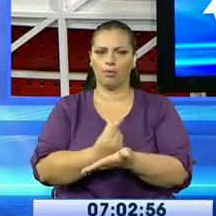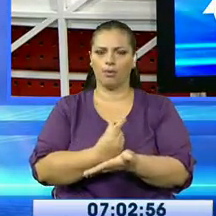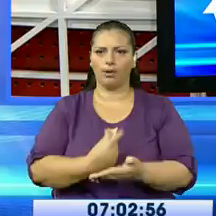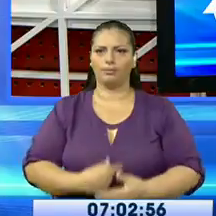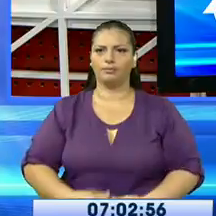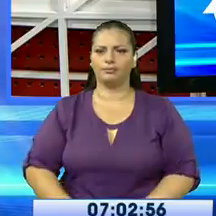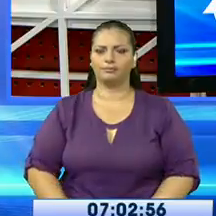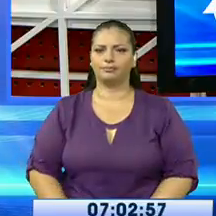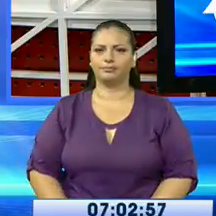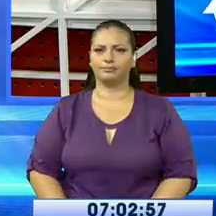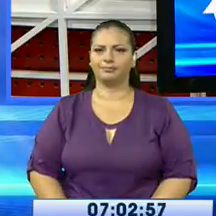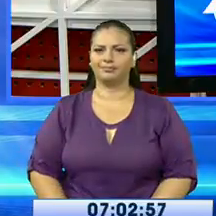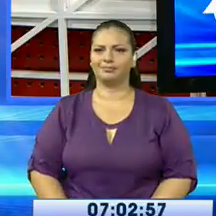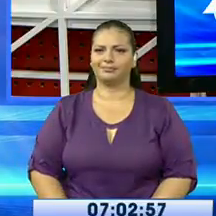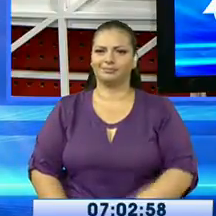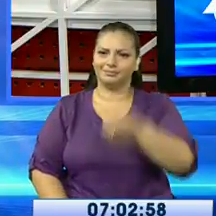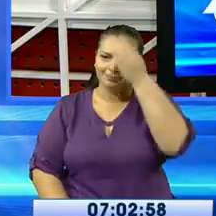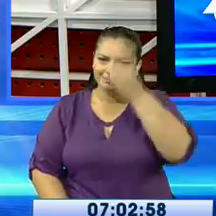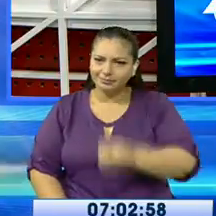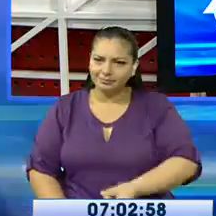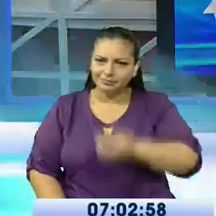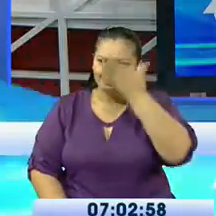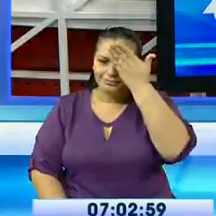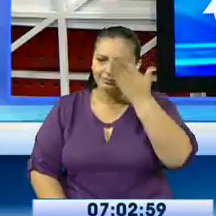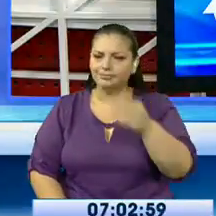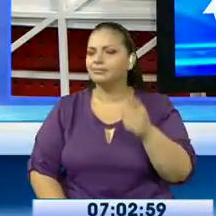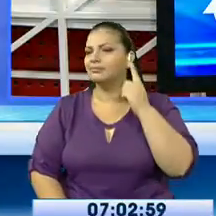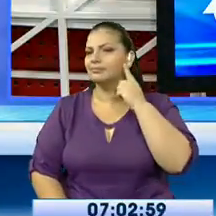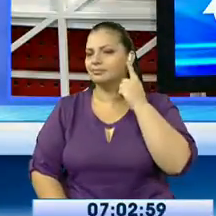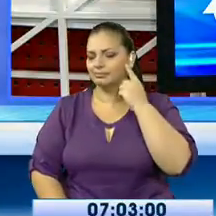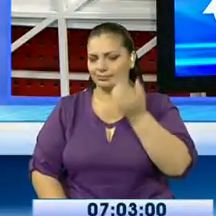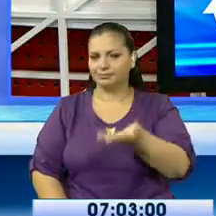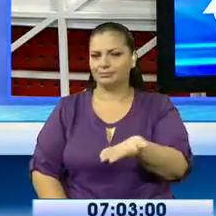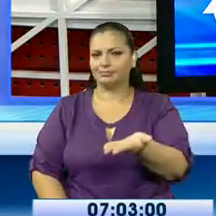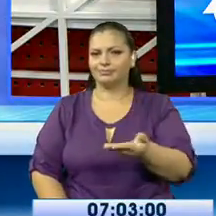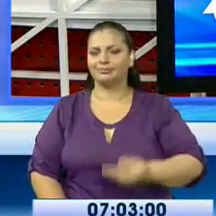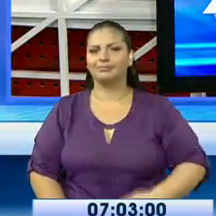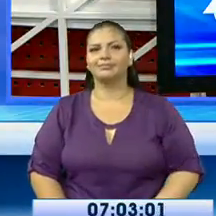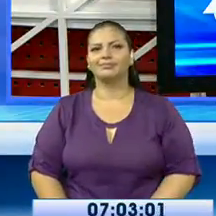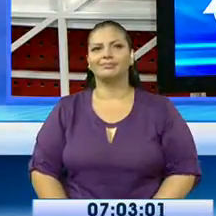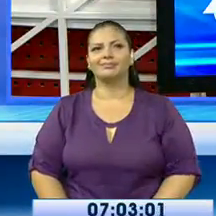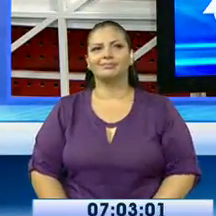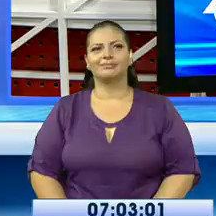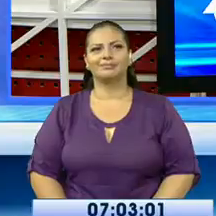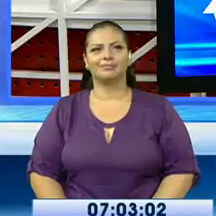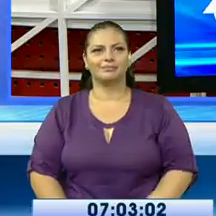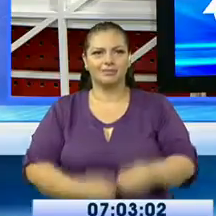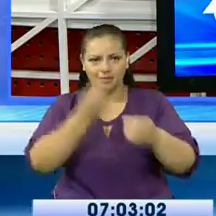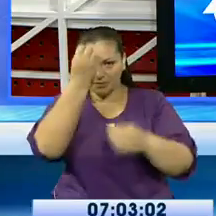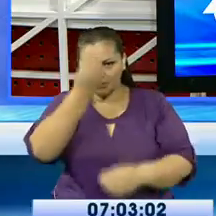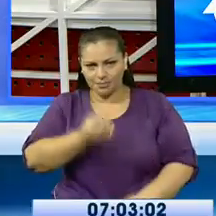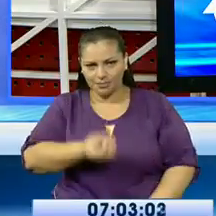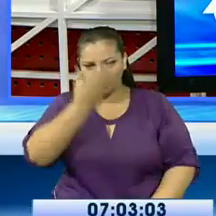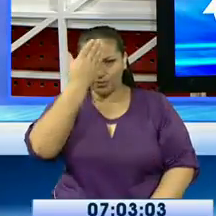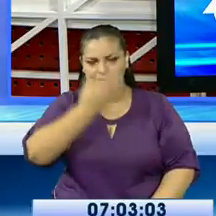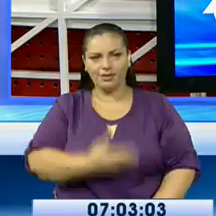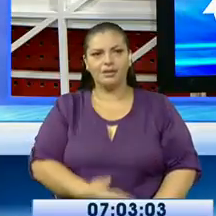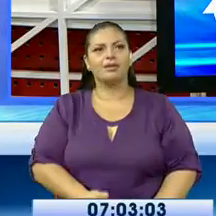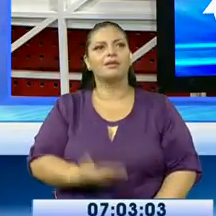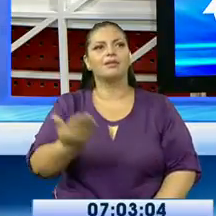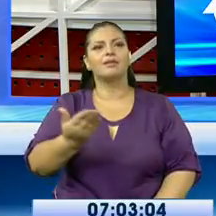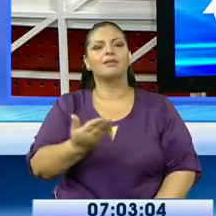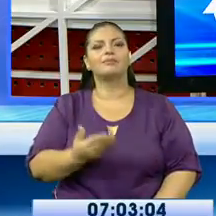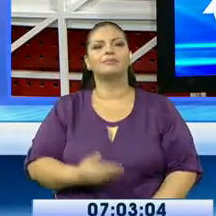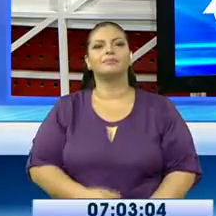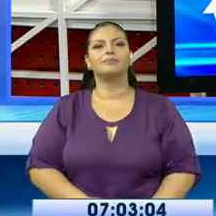mencionar. Jorge, buenos días, adelante, te escuchamos. Efectivamente, muy buenos días, Marcela, Hugo y amigos